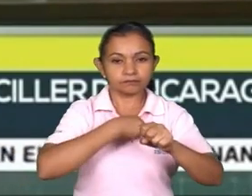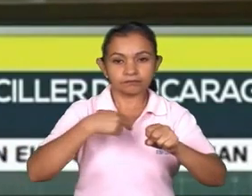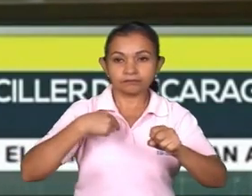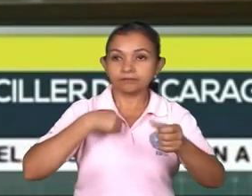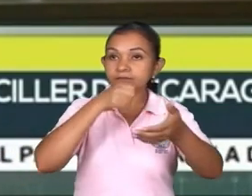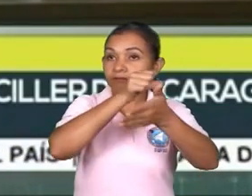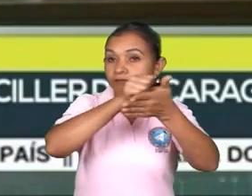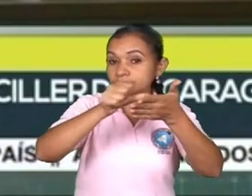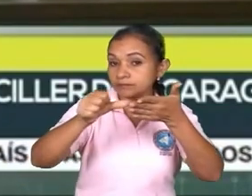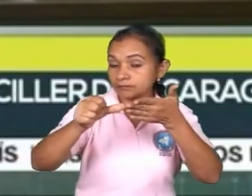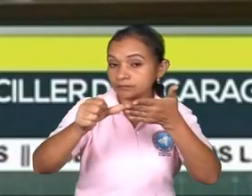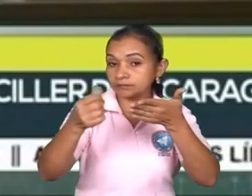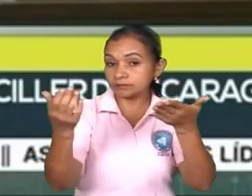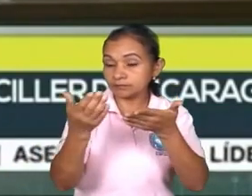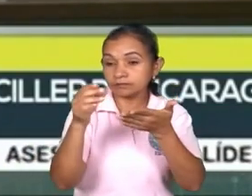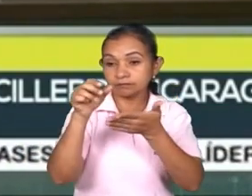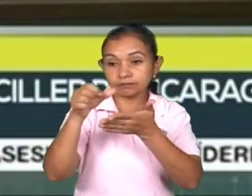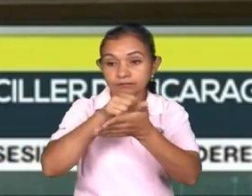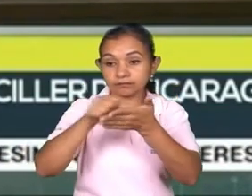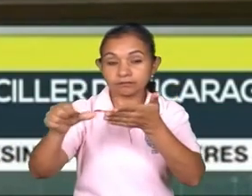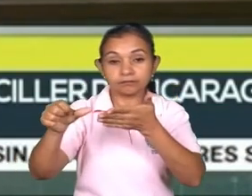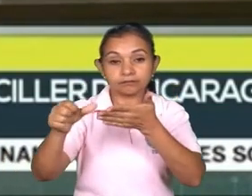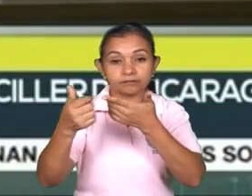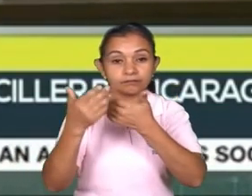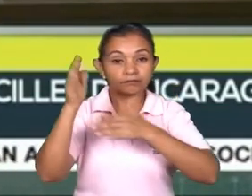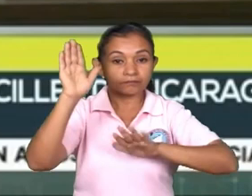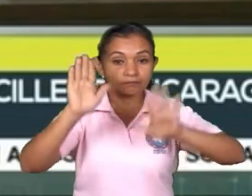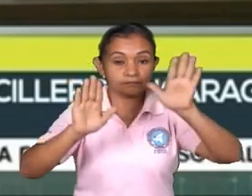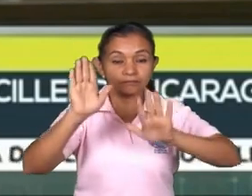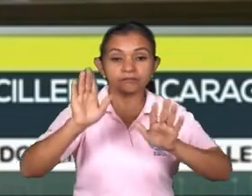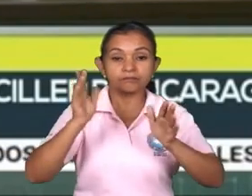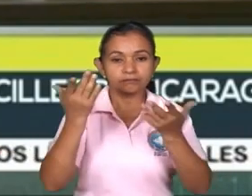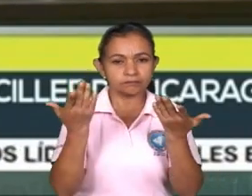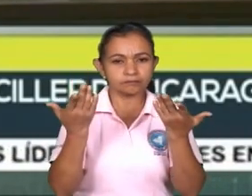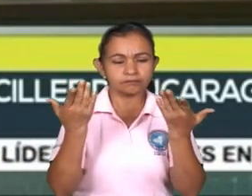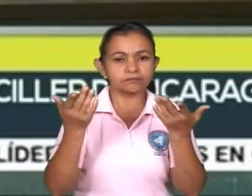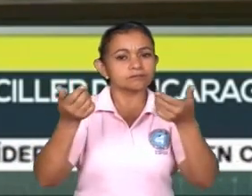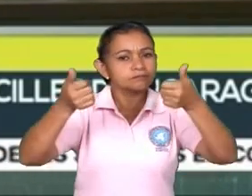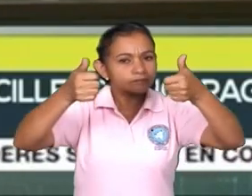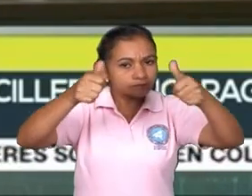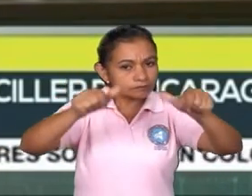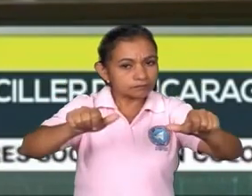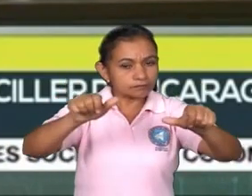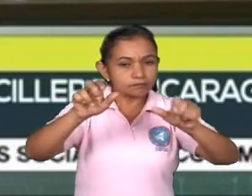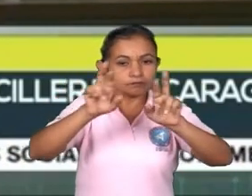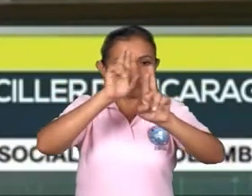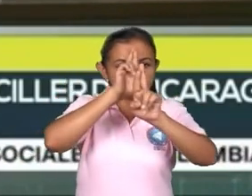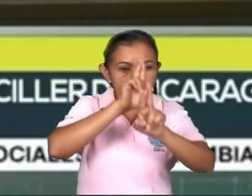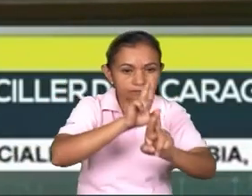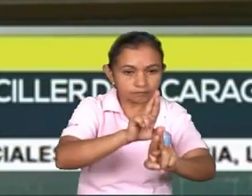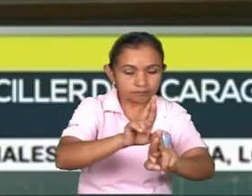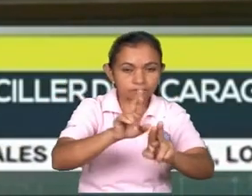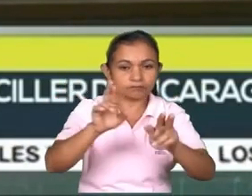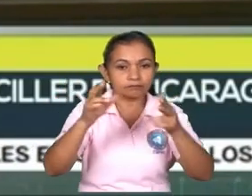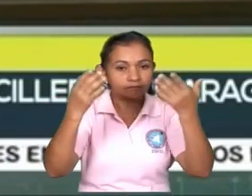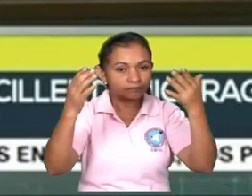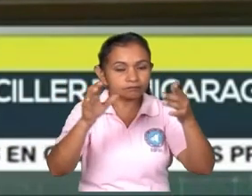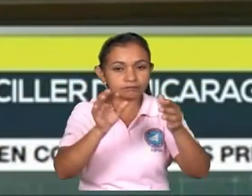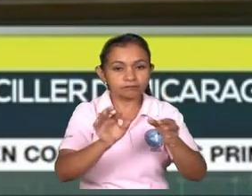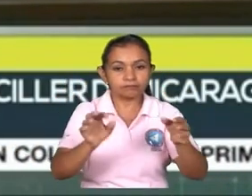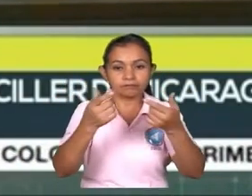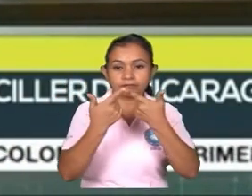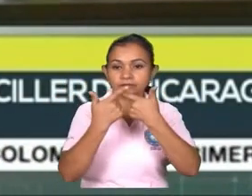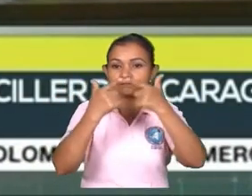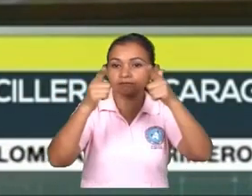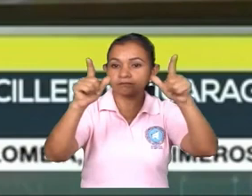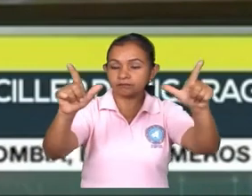Carta Fundacional como la Carta Democrática tienen consignado precisamente los respetos, el respeto a los principios de